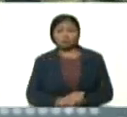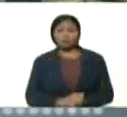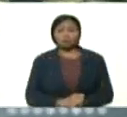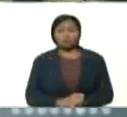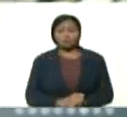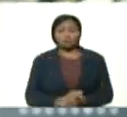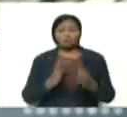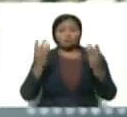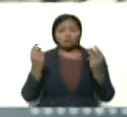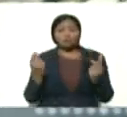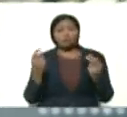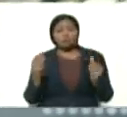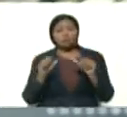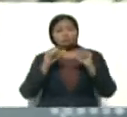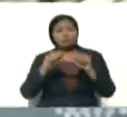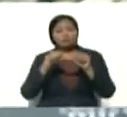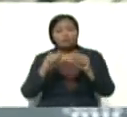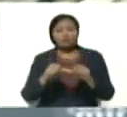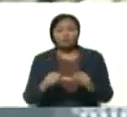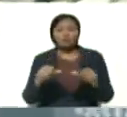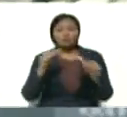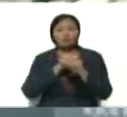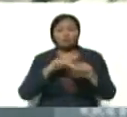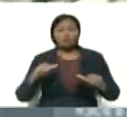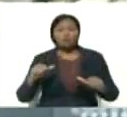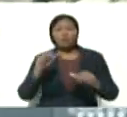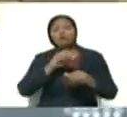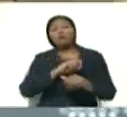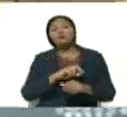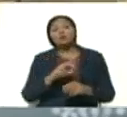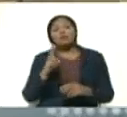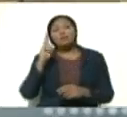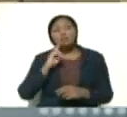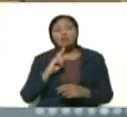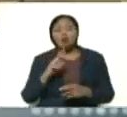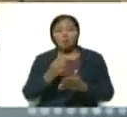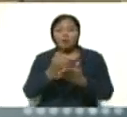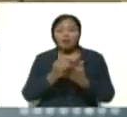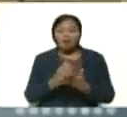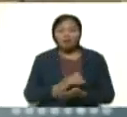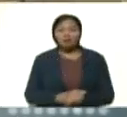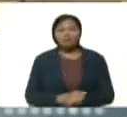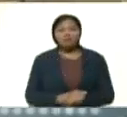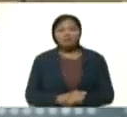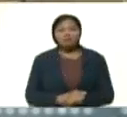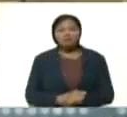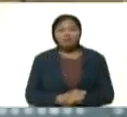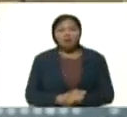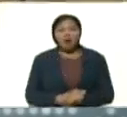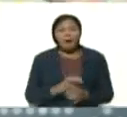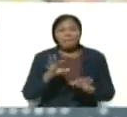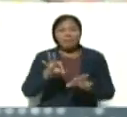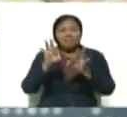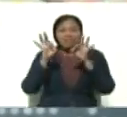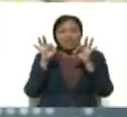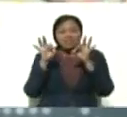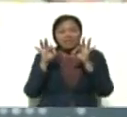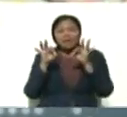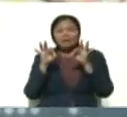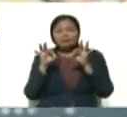mano de la activación permanente de nuestra Fuerza de Tarea Humanitaria Simón Bolívar, la cual cuenta con especialistas en rescate, asistencia